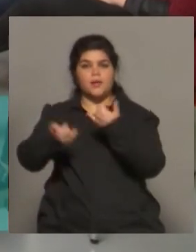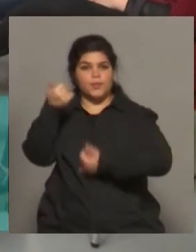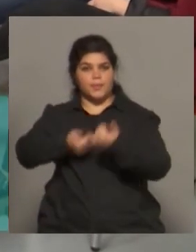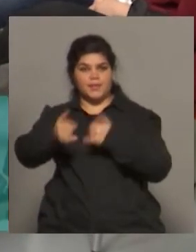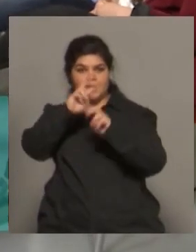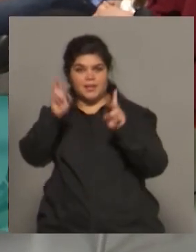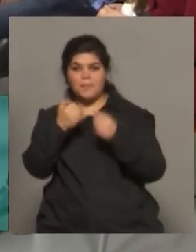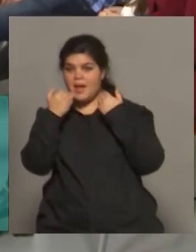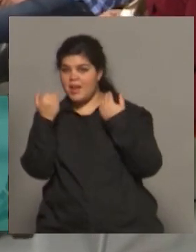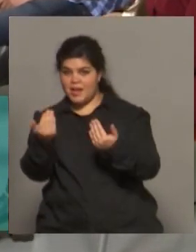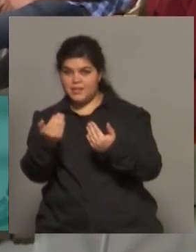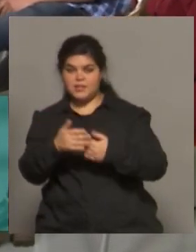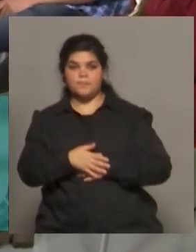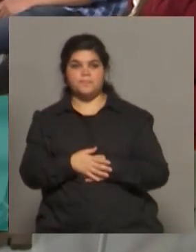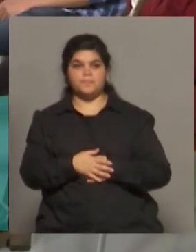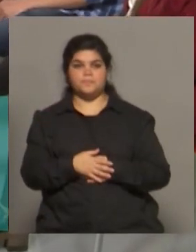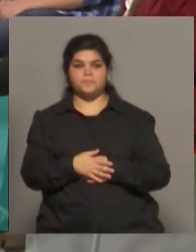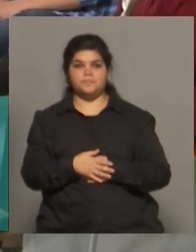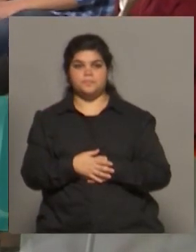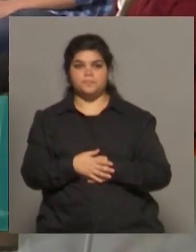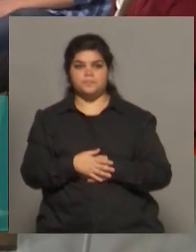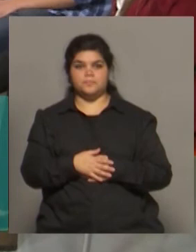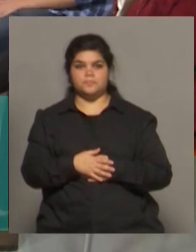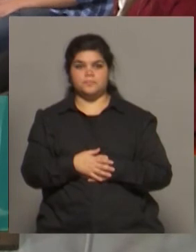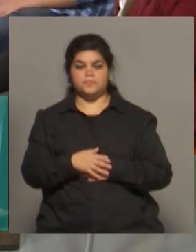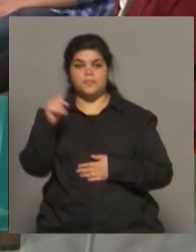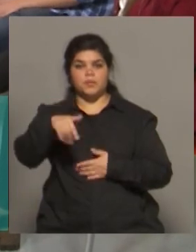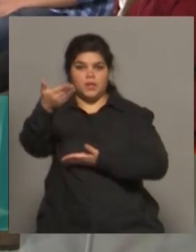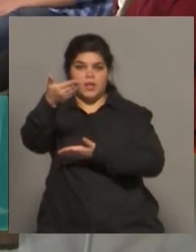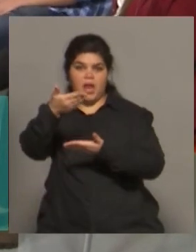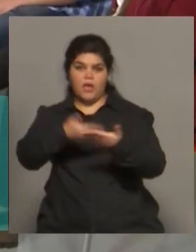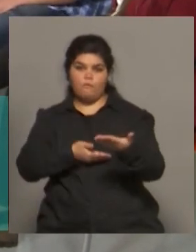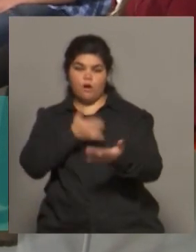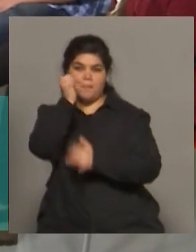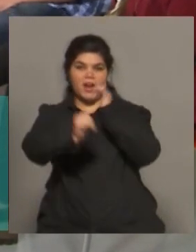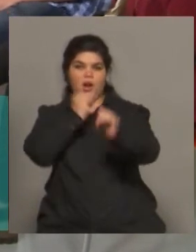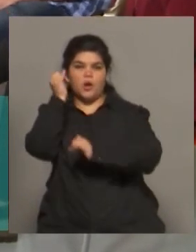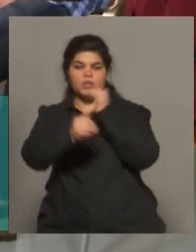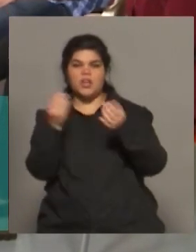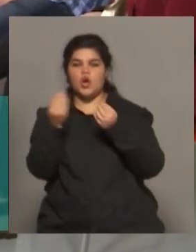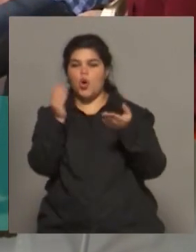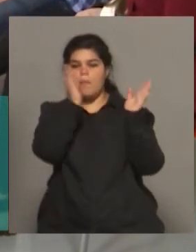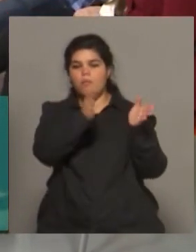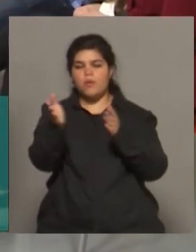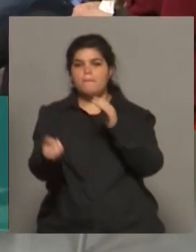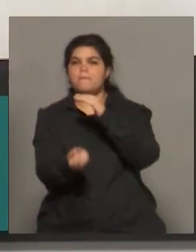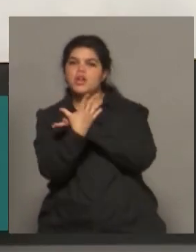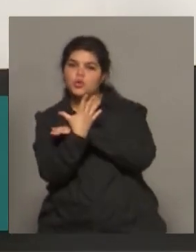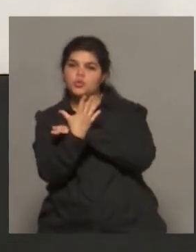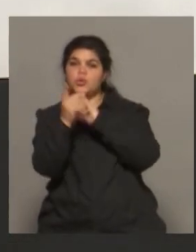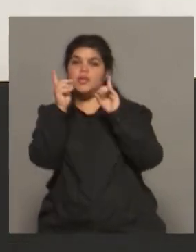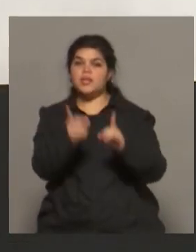temática. Muchísimas gracias, Emanuel, por estar aquí. Por favor, gracias. Bien, vamos a ir a un informe para ver un poco de la cronología del Mercosur y de